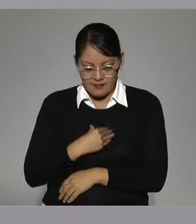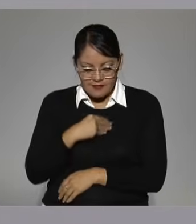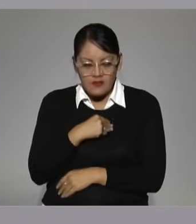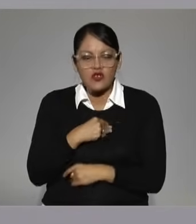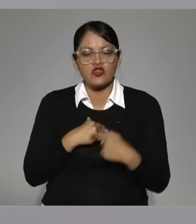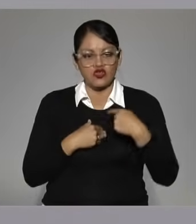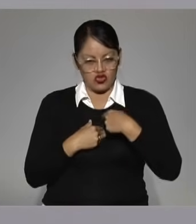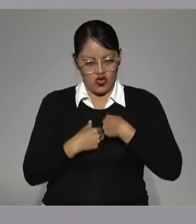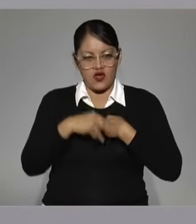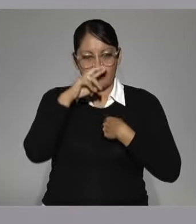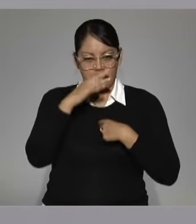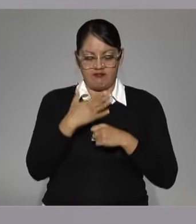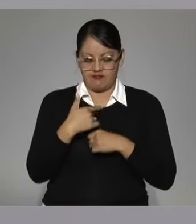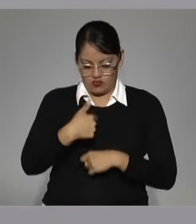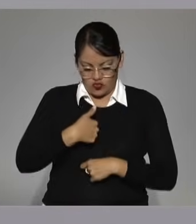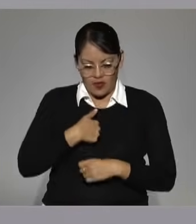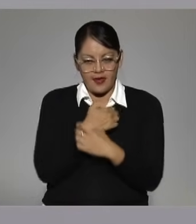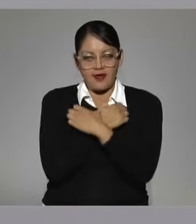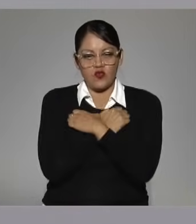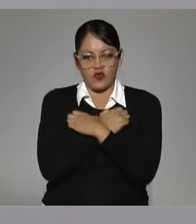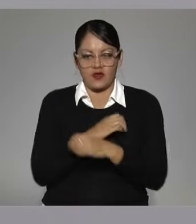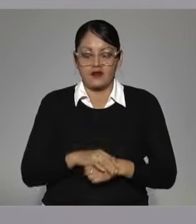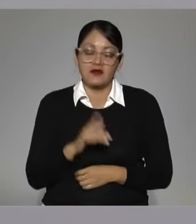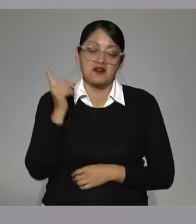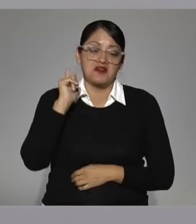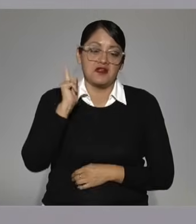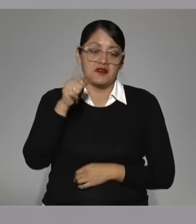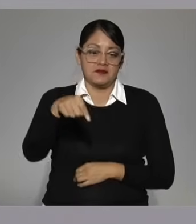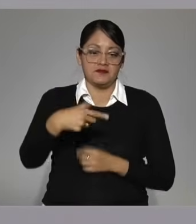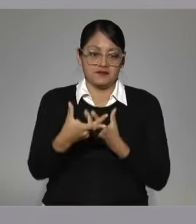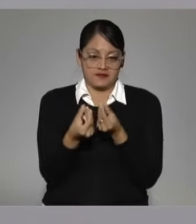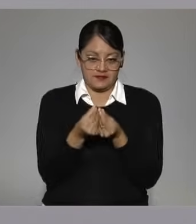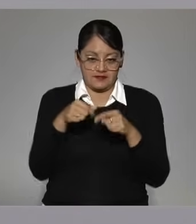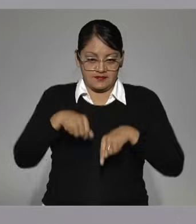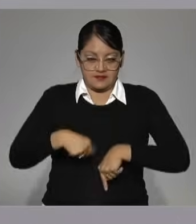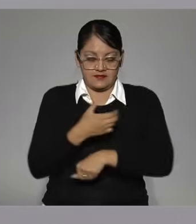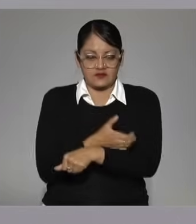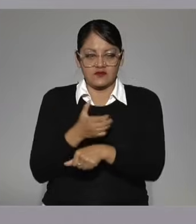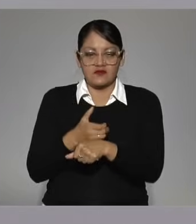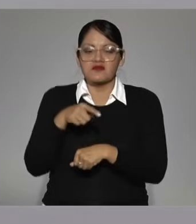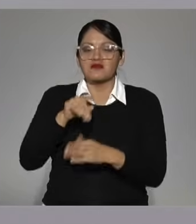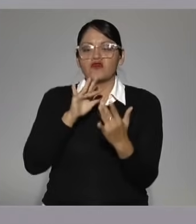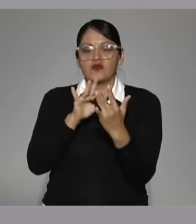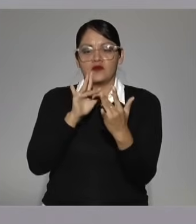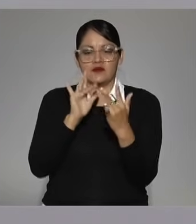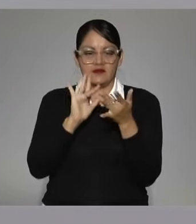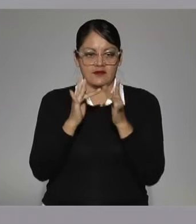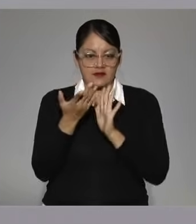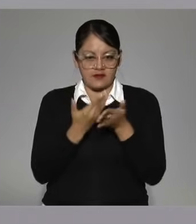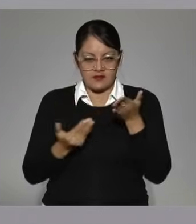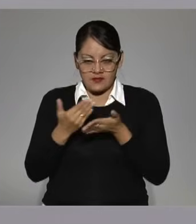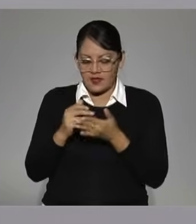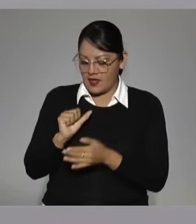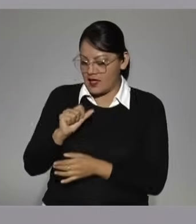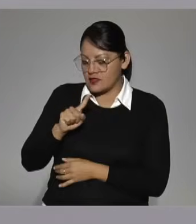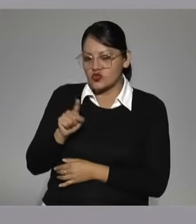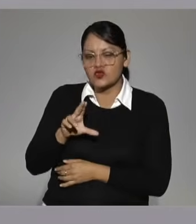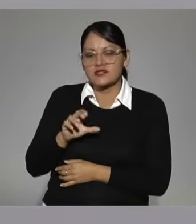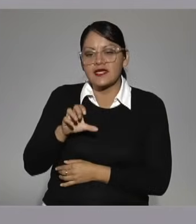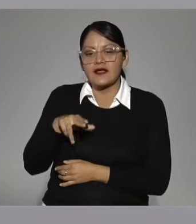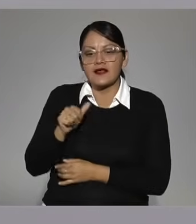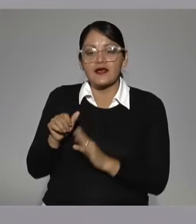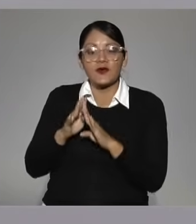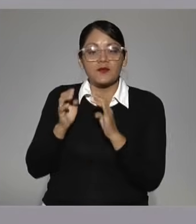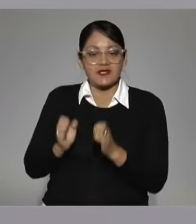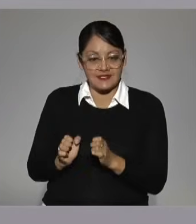los educo yo. Ojalá nos acompañen y que estemos en contacto a través de nuestras redes sociales. Azucena, ¿cómo estás? Qué gusto, como